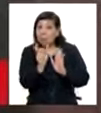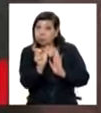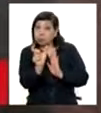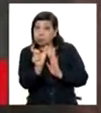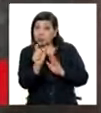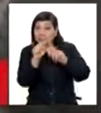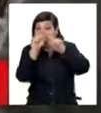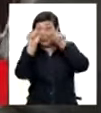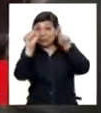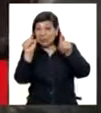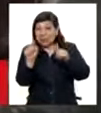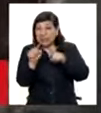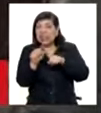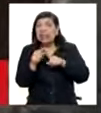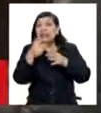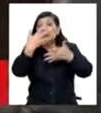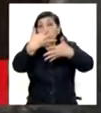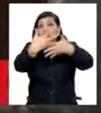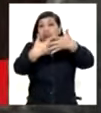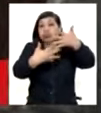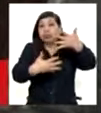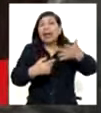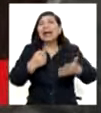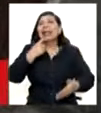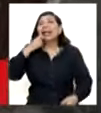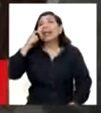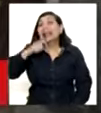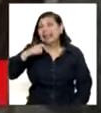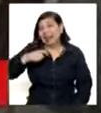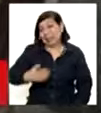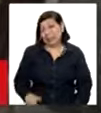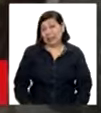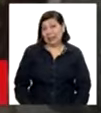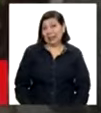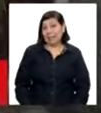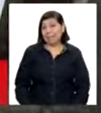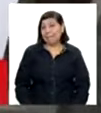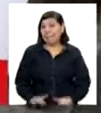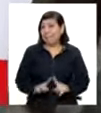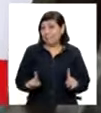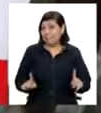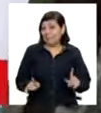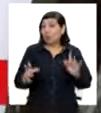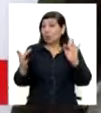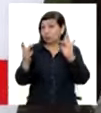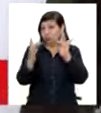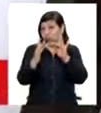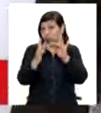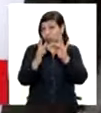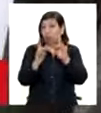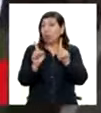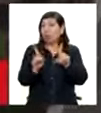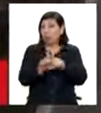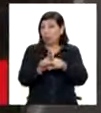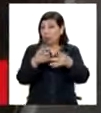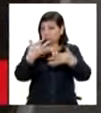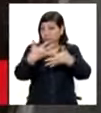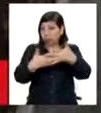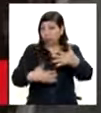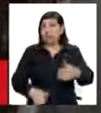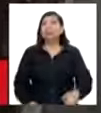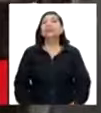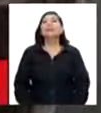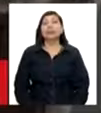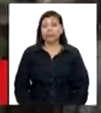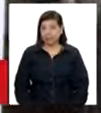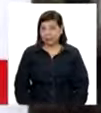través de ese QR le va a salir la lista de todos los insumos veterinarios. Pero además también en las redes sociales encuentran esta lista, alcalde.